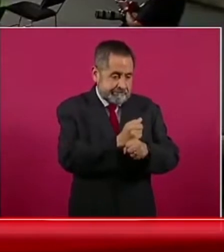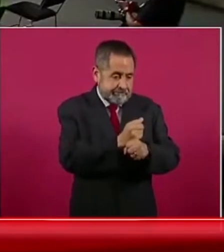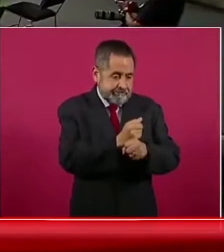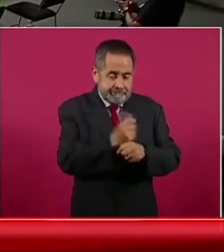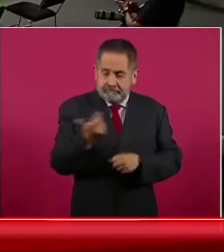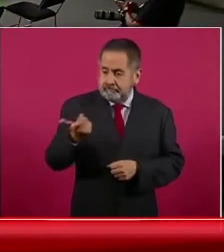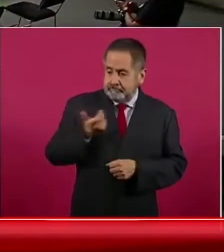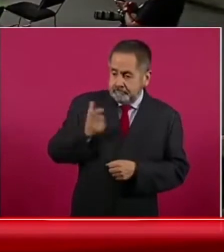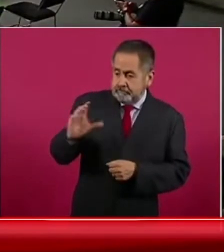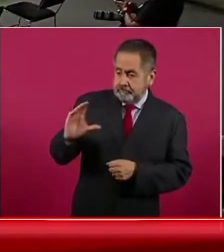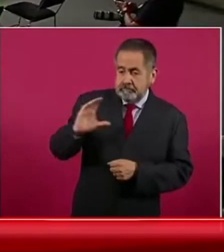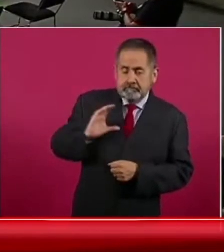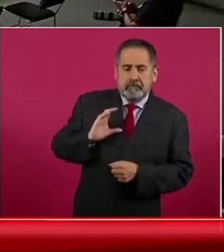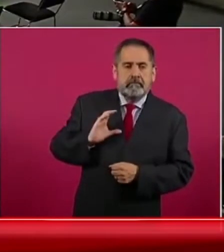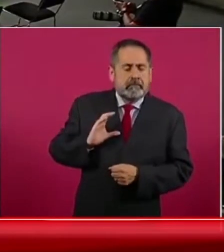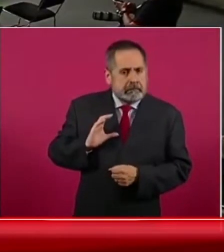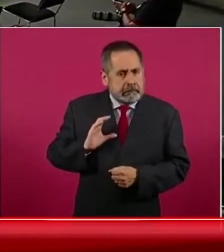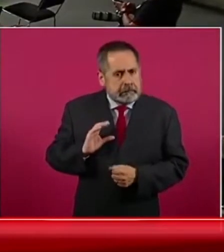garantizan